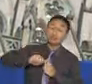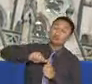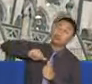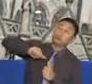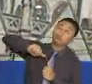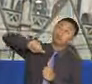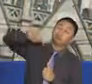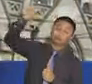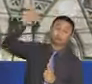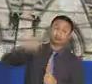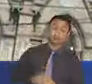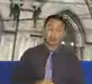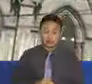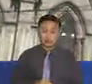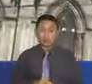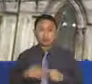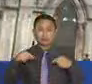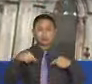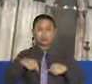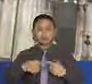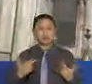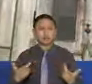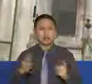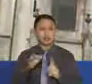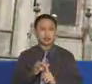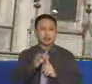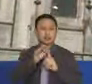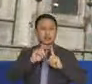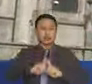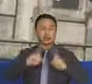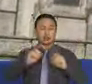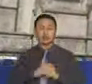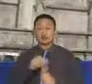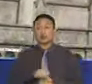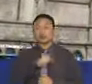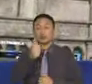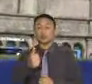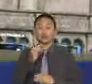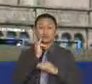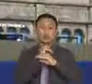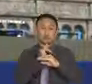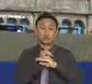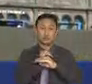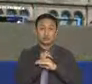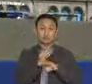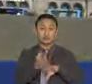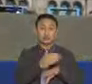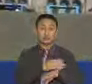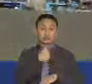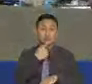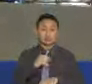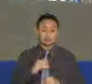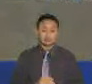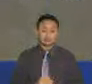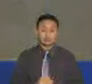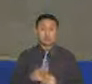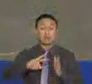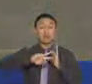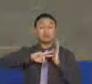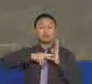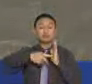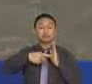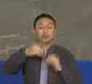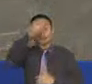hispanoamérica esto lo hace particular y diferente a otros templos y como lo habían dicho su Creador fue un arquitecto